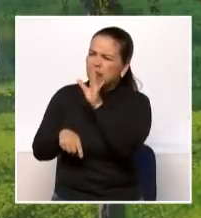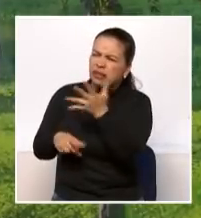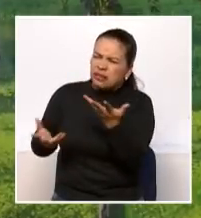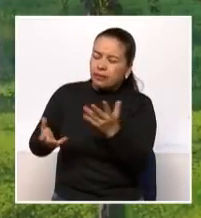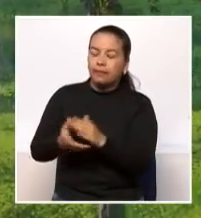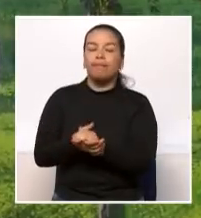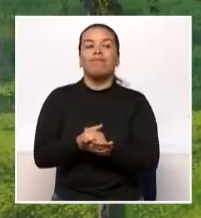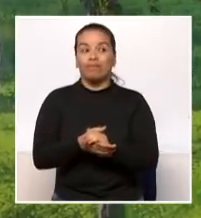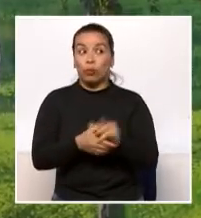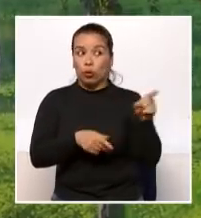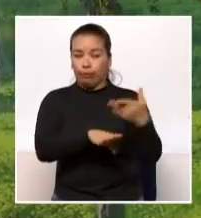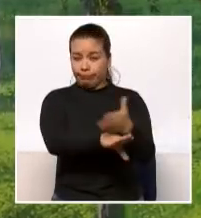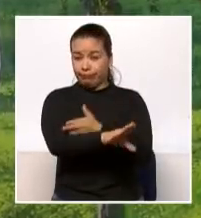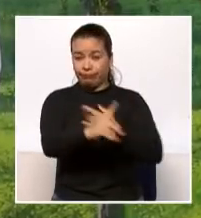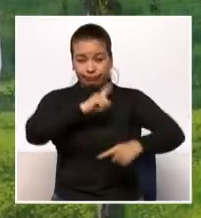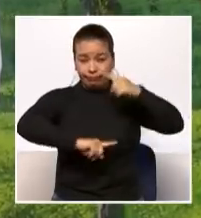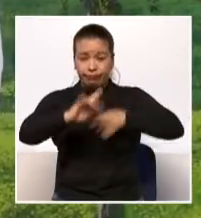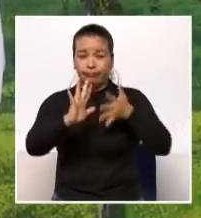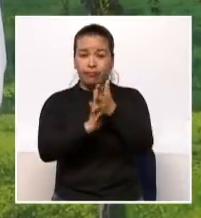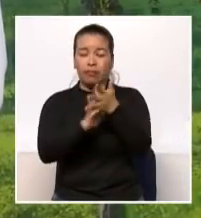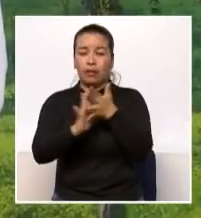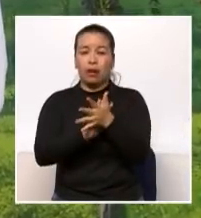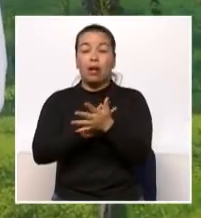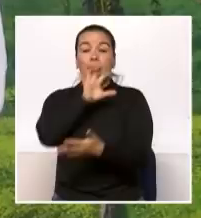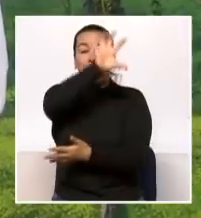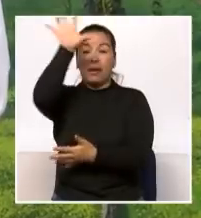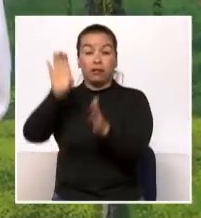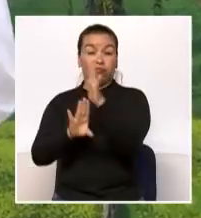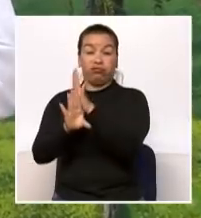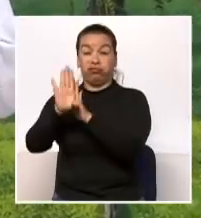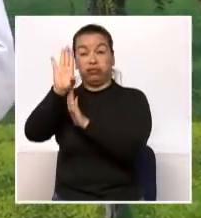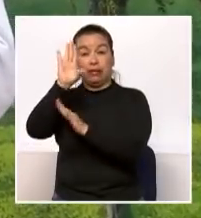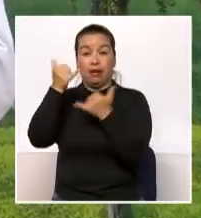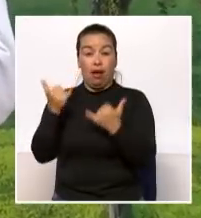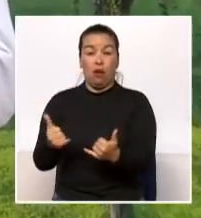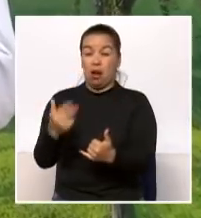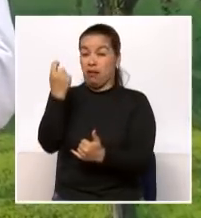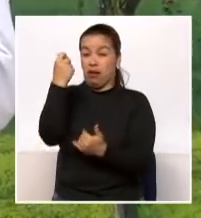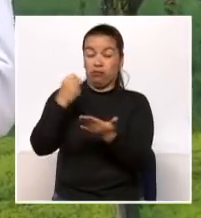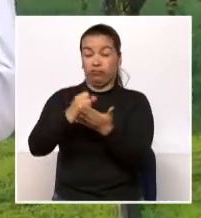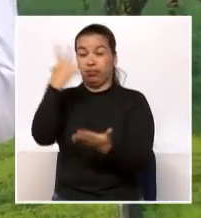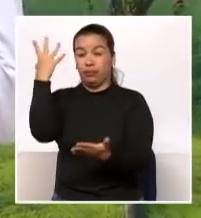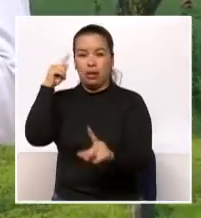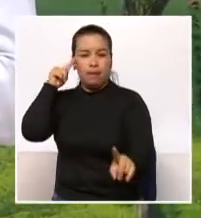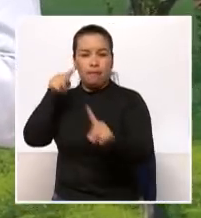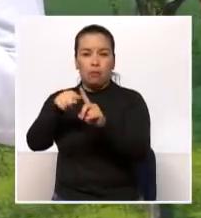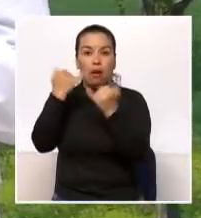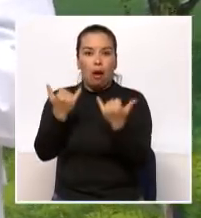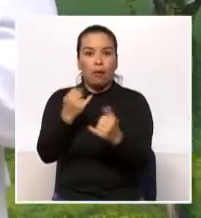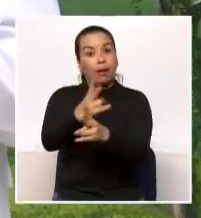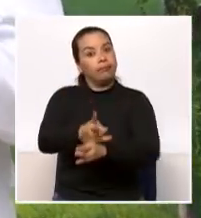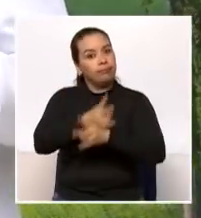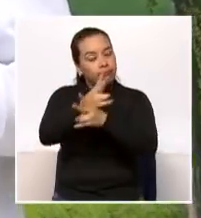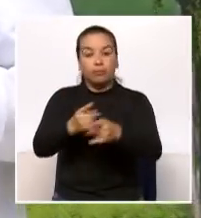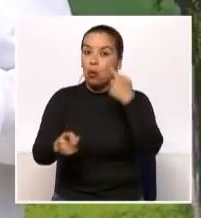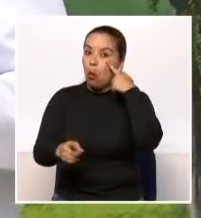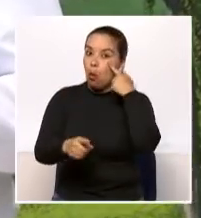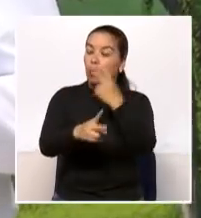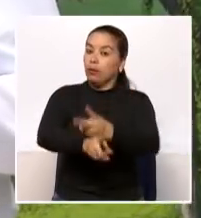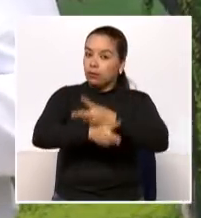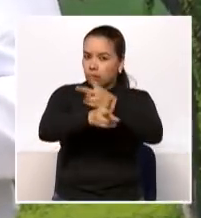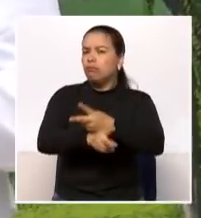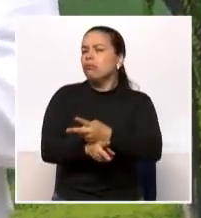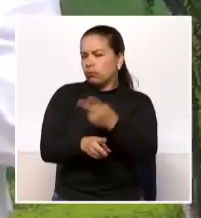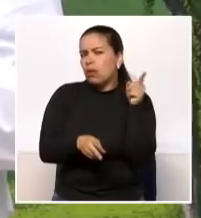decía Jorge, los países industrializados actualmente en lo que más están apuntando es a la prevención. Tú decías, si la enfermedad es